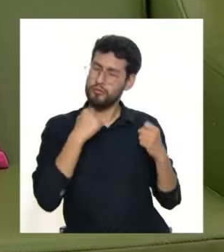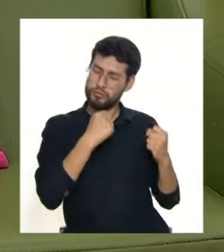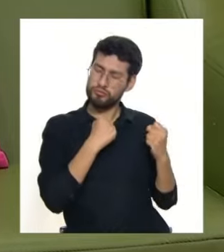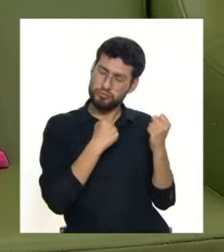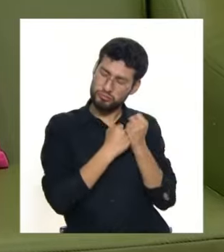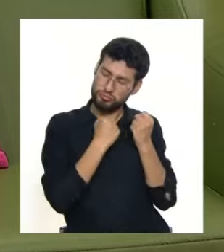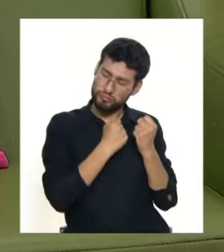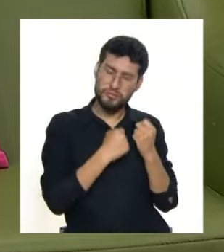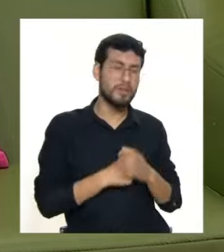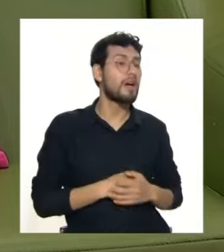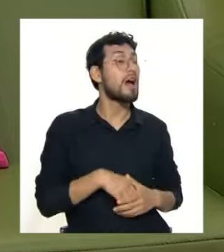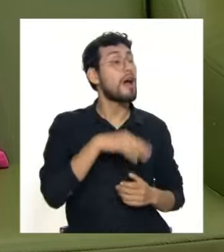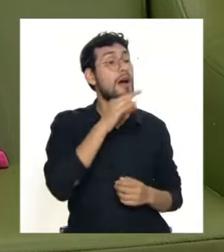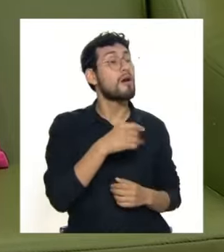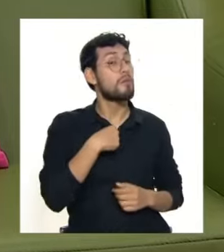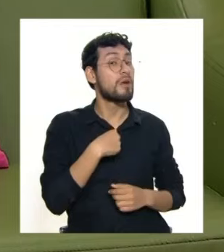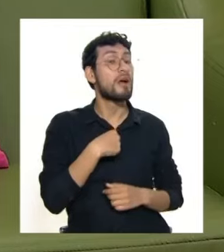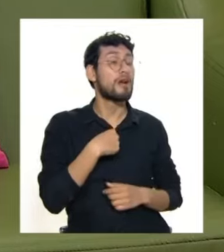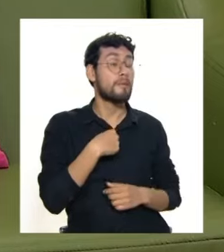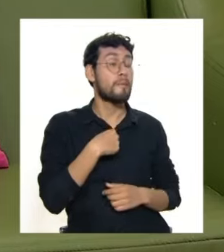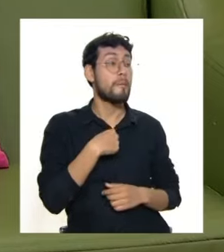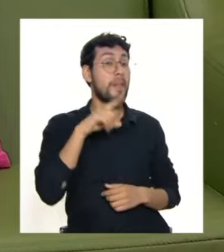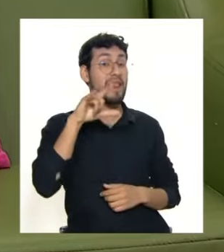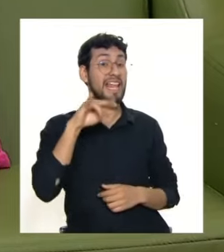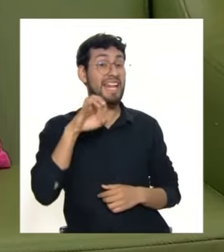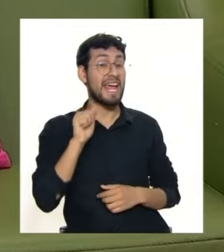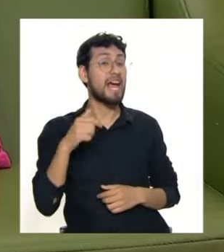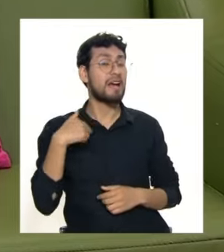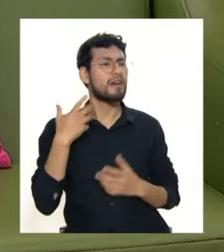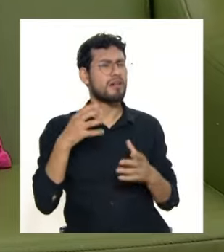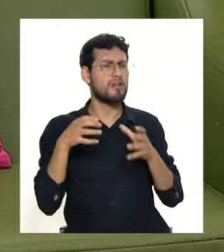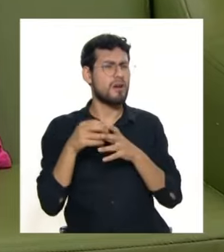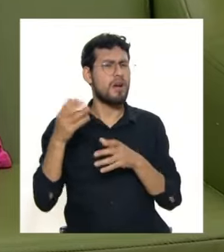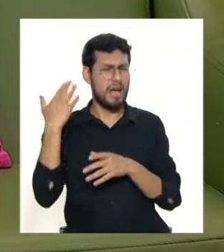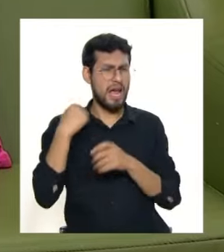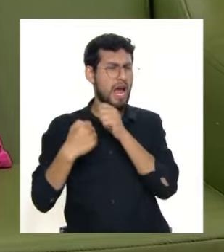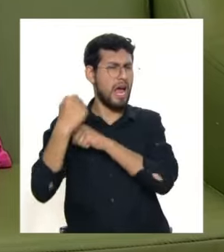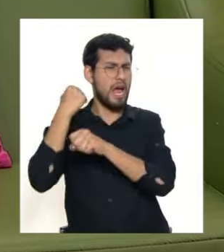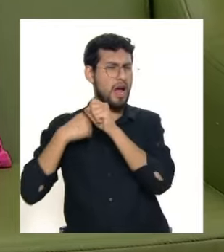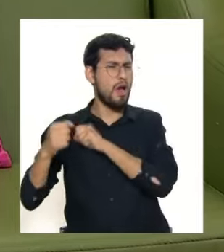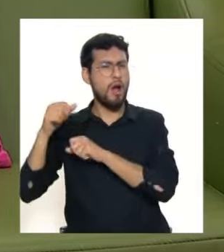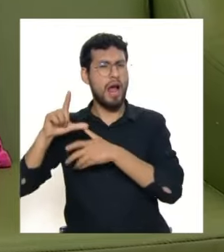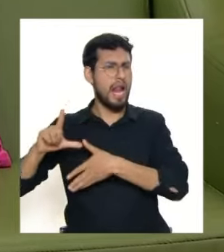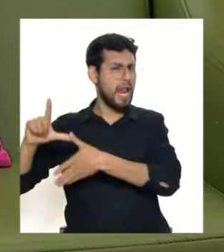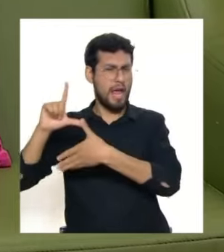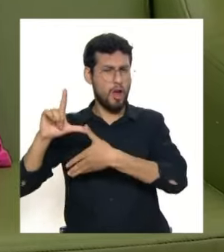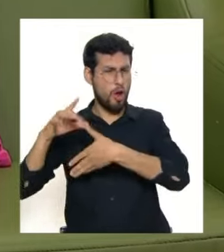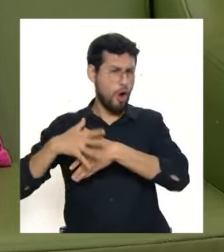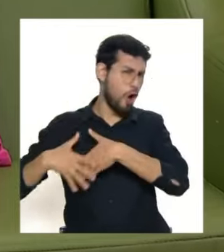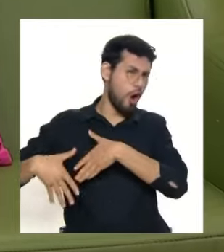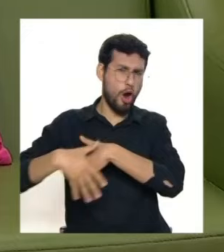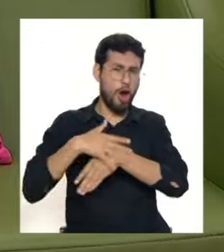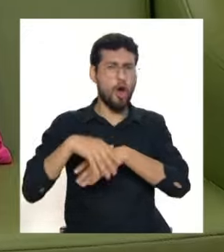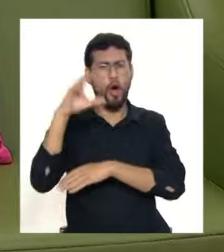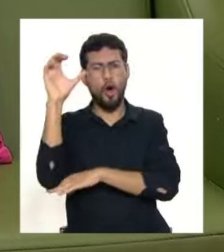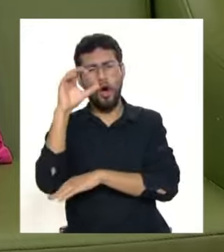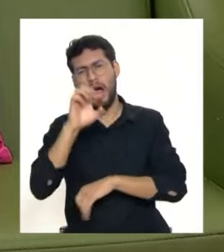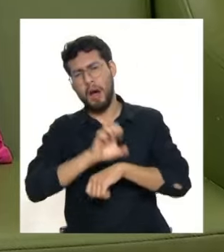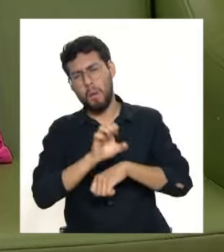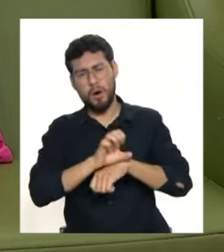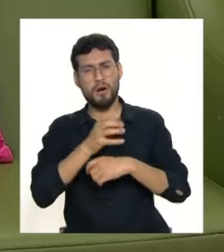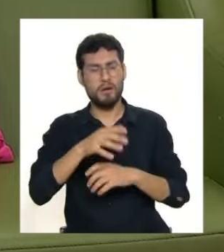dicen. Mira, yo en realidad, la línea, estamos llevando el merengue hace muchos años por toda Latinoamérica. desde Colombia,